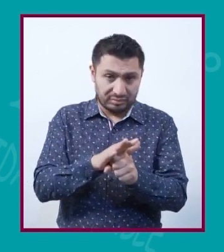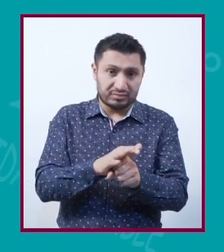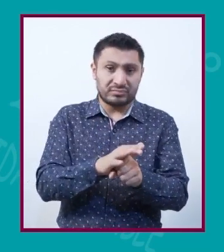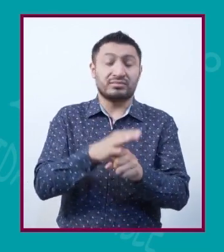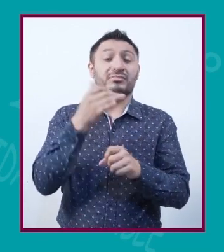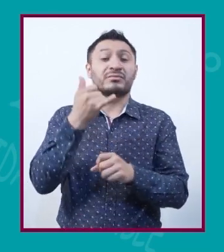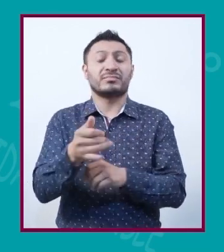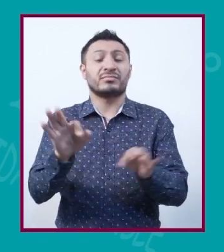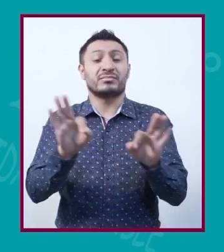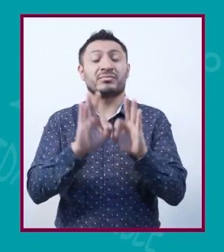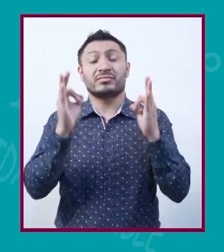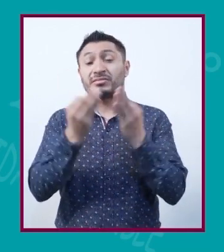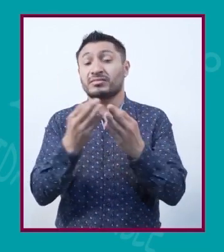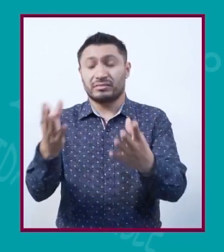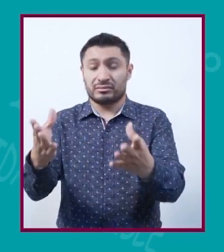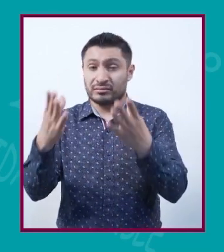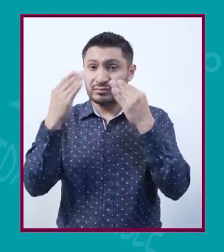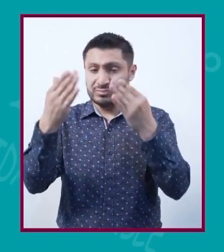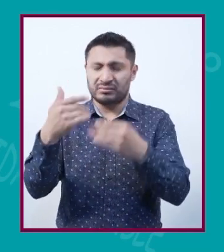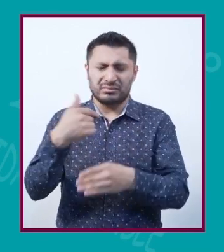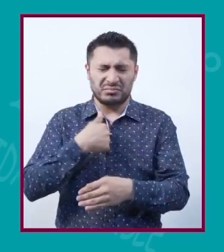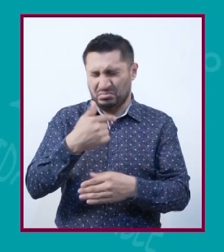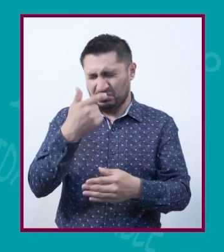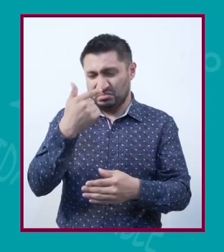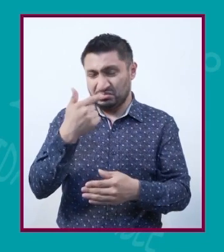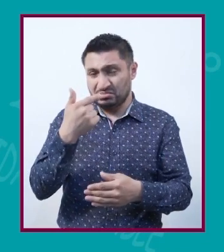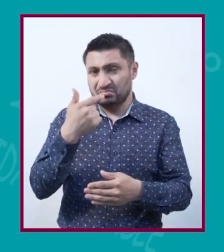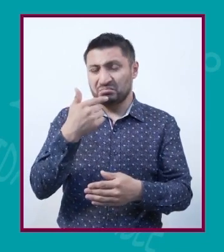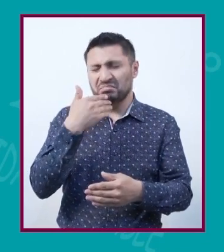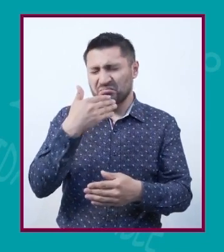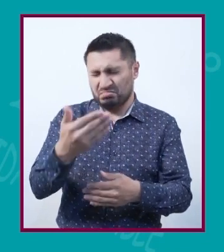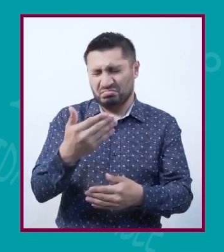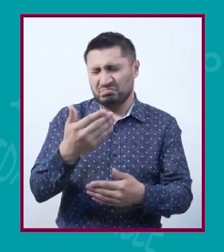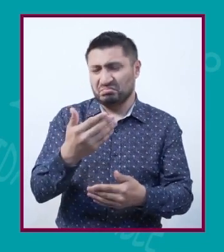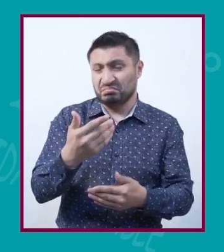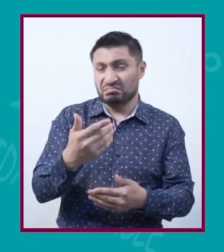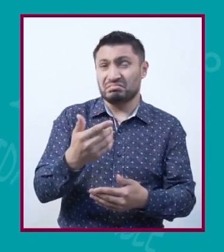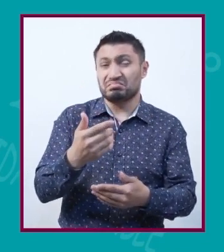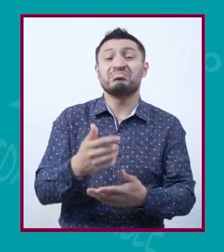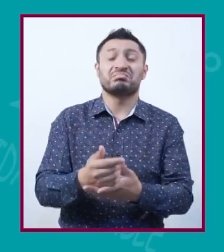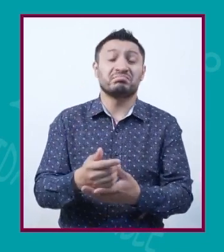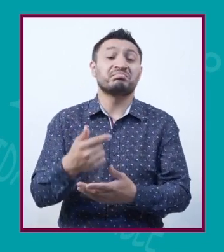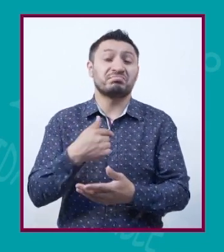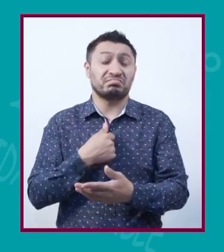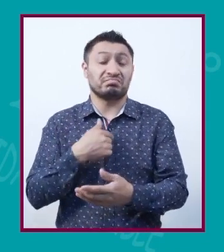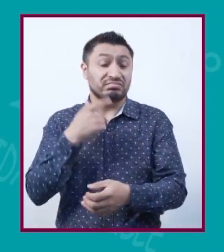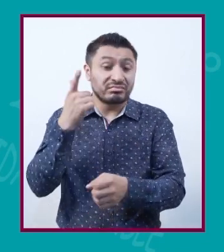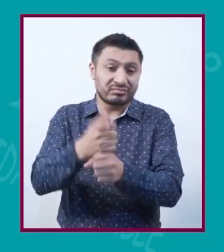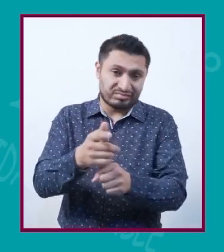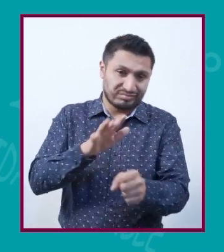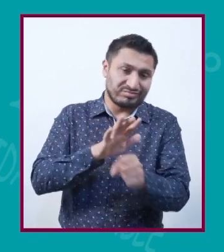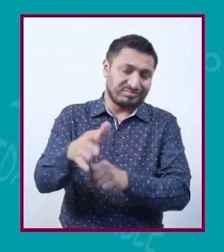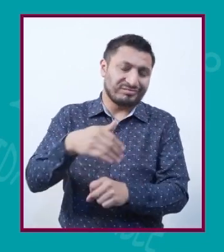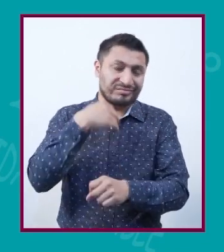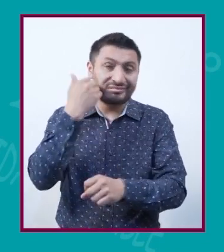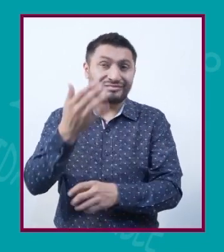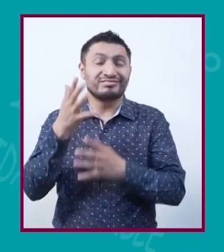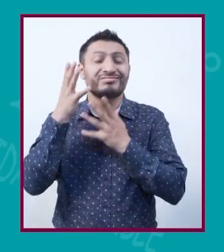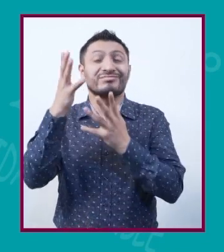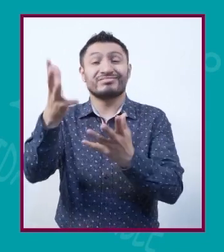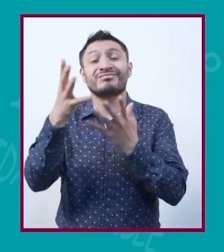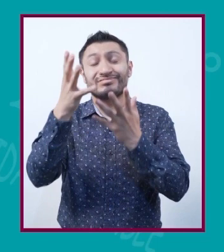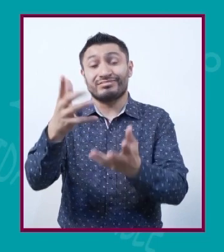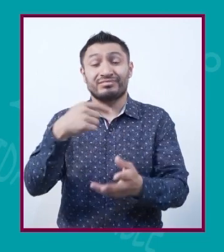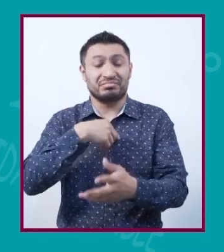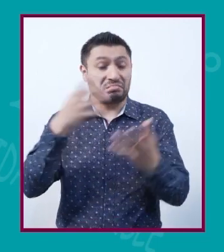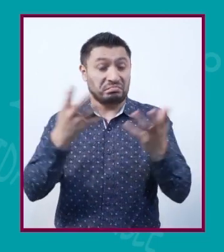forma en la que lo están llevando, en general las materias, está bien. Me di cuenta de lo que quería estudiar, de lo que podía hacer